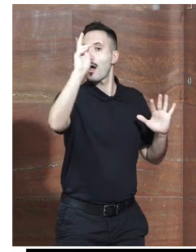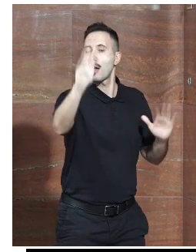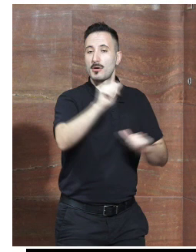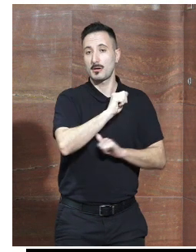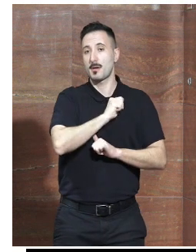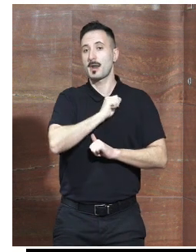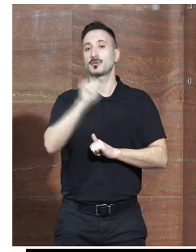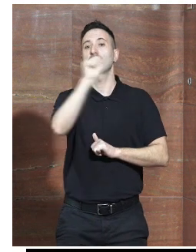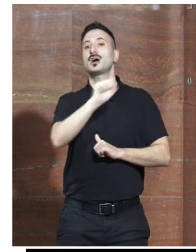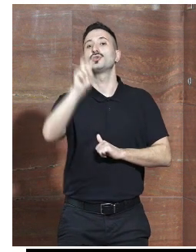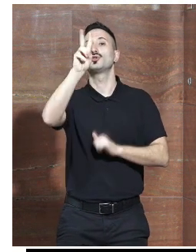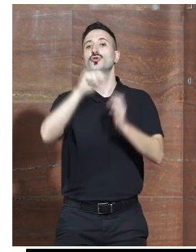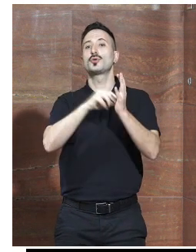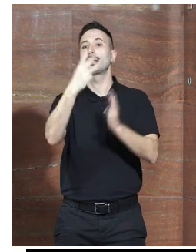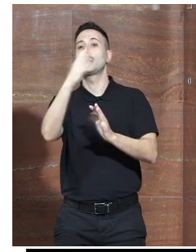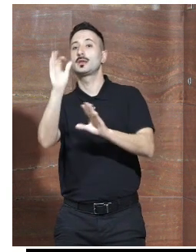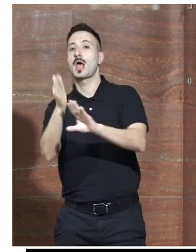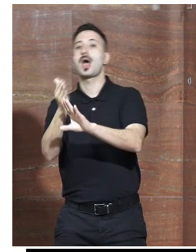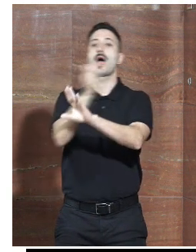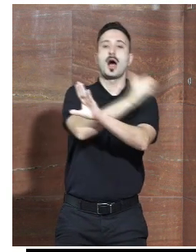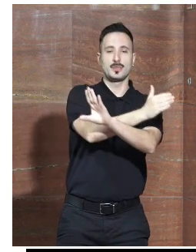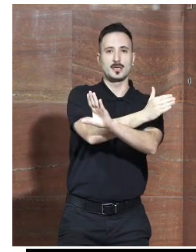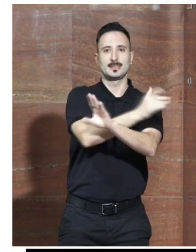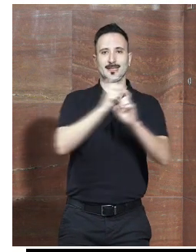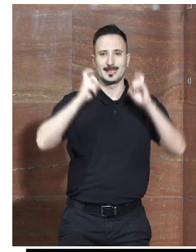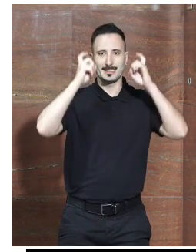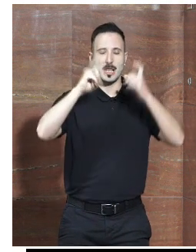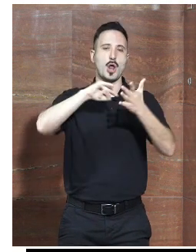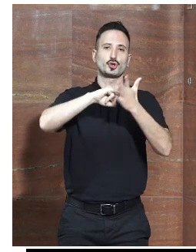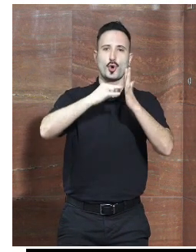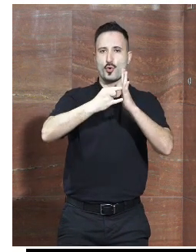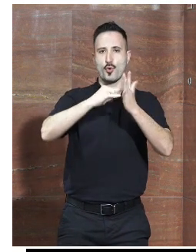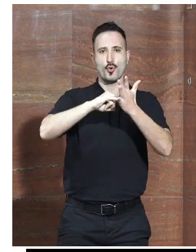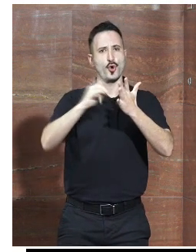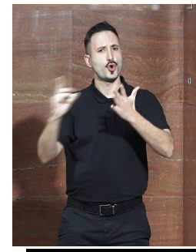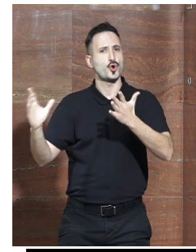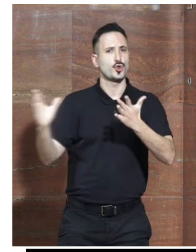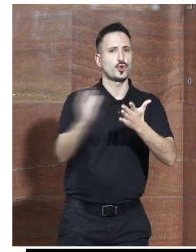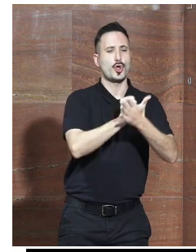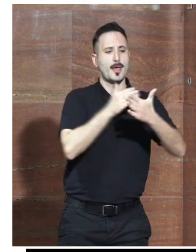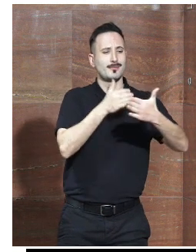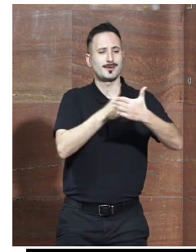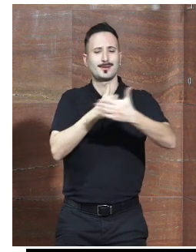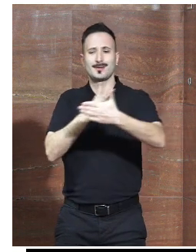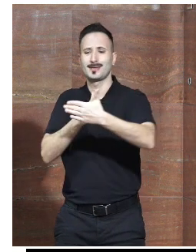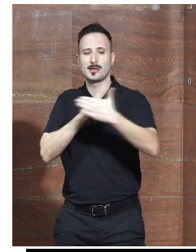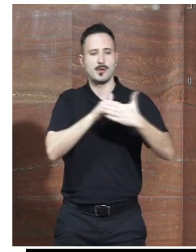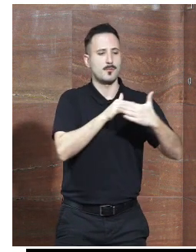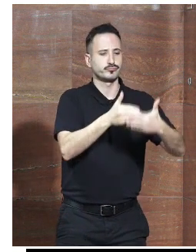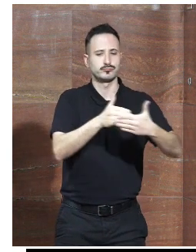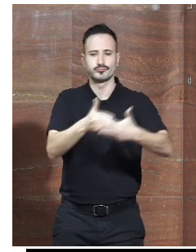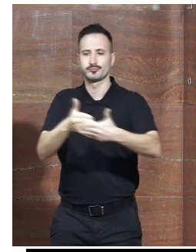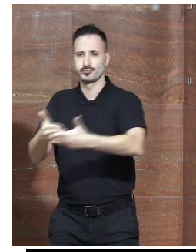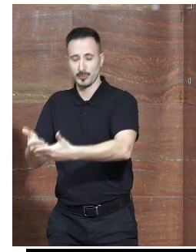año 2030, poder tener solventada todas estas barreras que actualmente se producen, que se